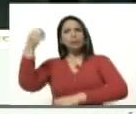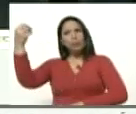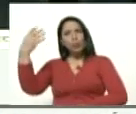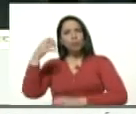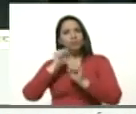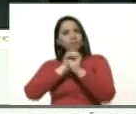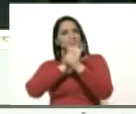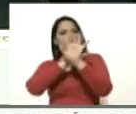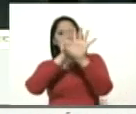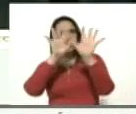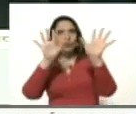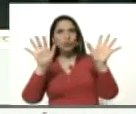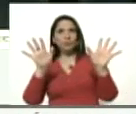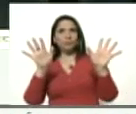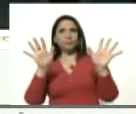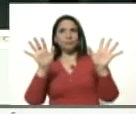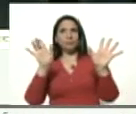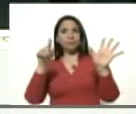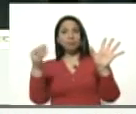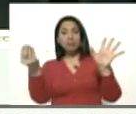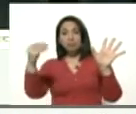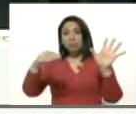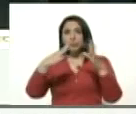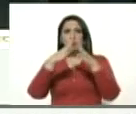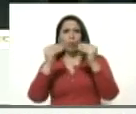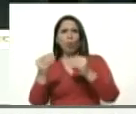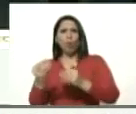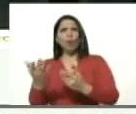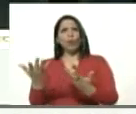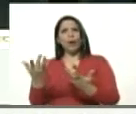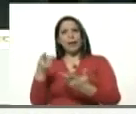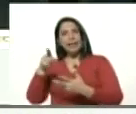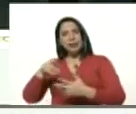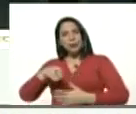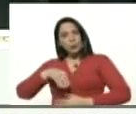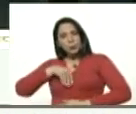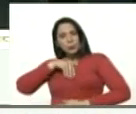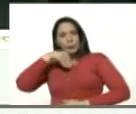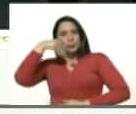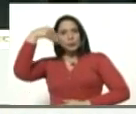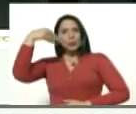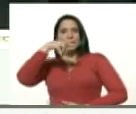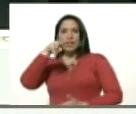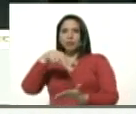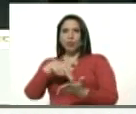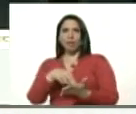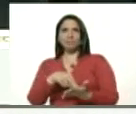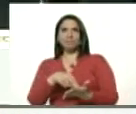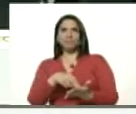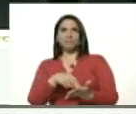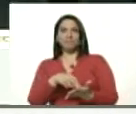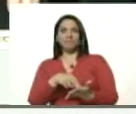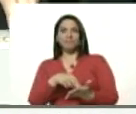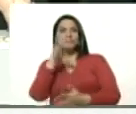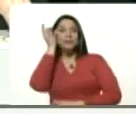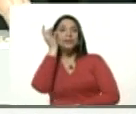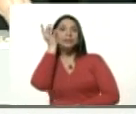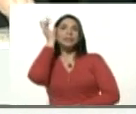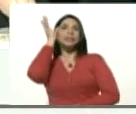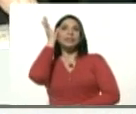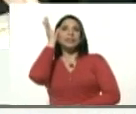brillo. Y además todo eso va alimentando el espíritu nacional, la